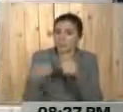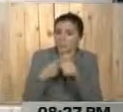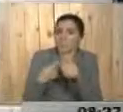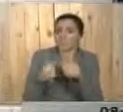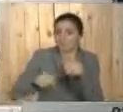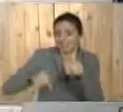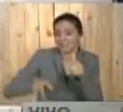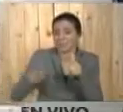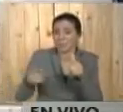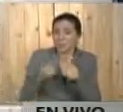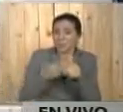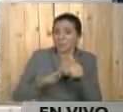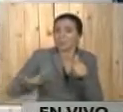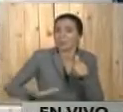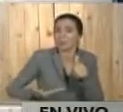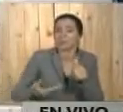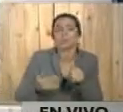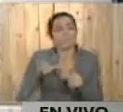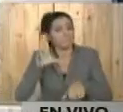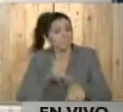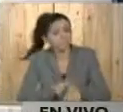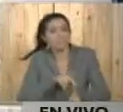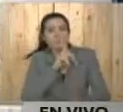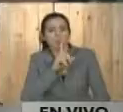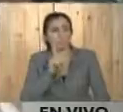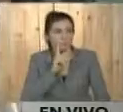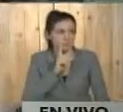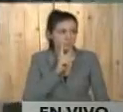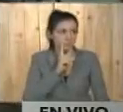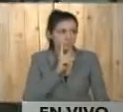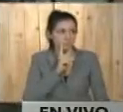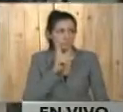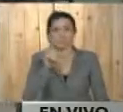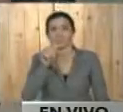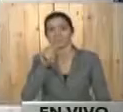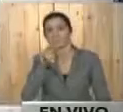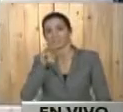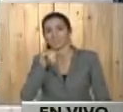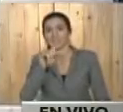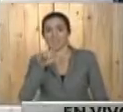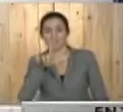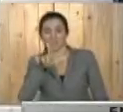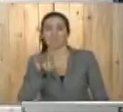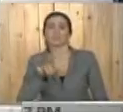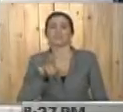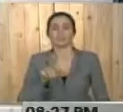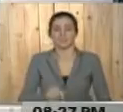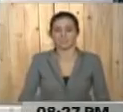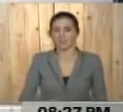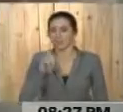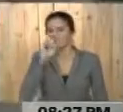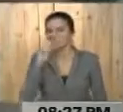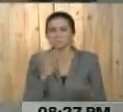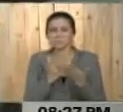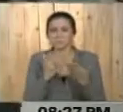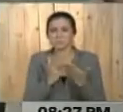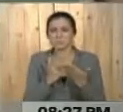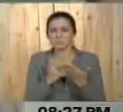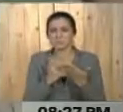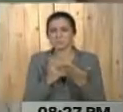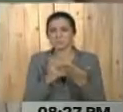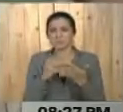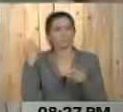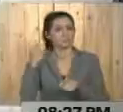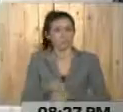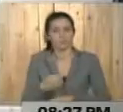medicina. ¿Cómo te llamas tú? Daniel García. Danielito, ¿qué año estás estudiando? Me